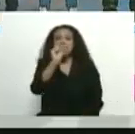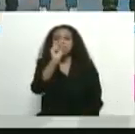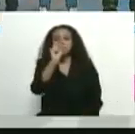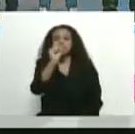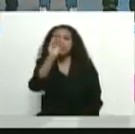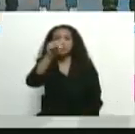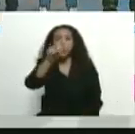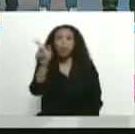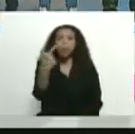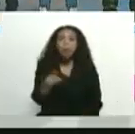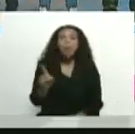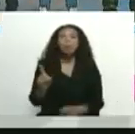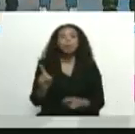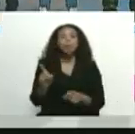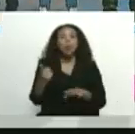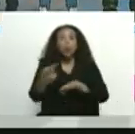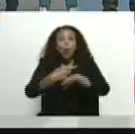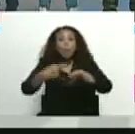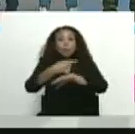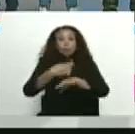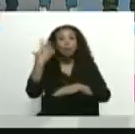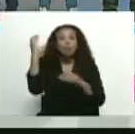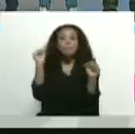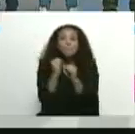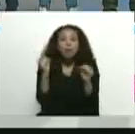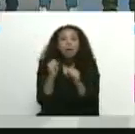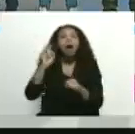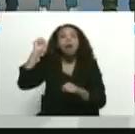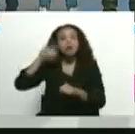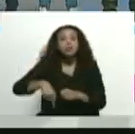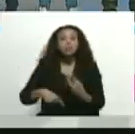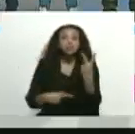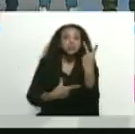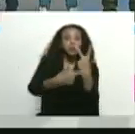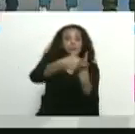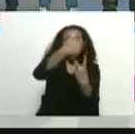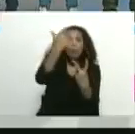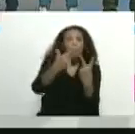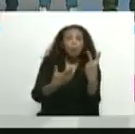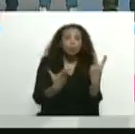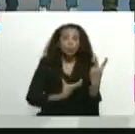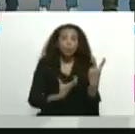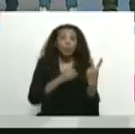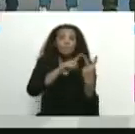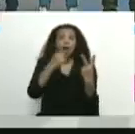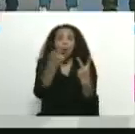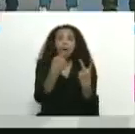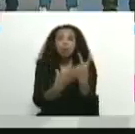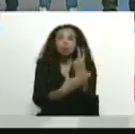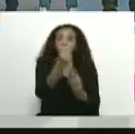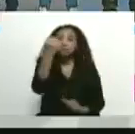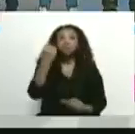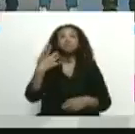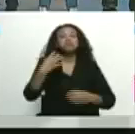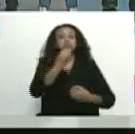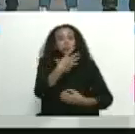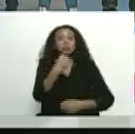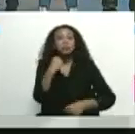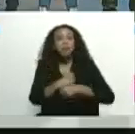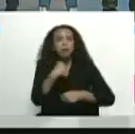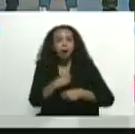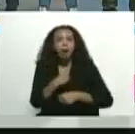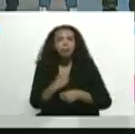de Mérida. Tremendo gobernador tiene Mérida, ahora sí, por fin, tiene un buen gobernador. Tremendo gobernador,